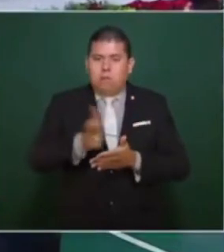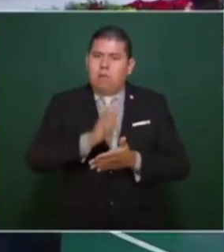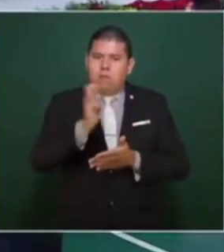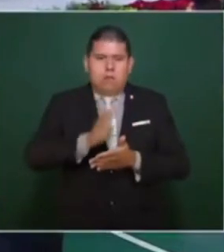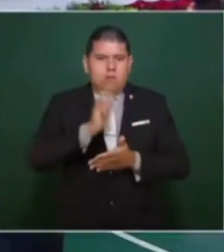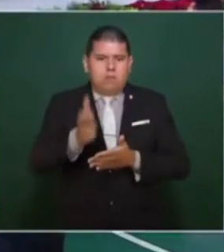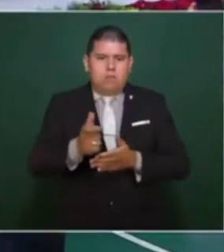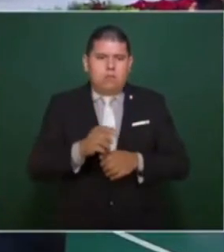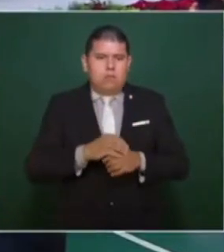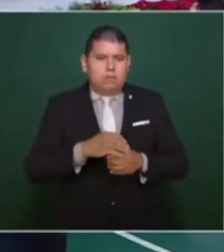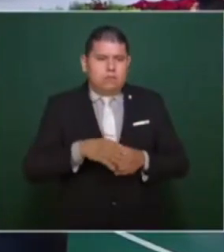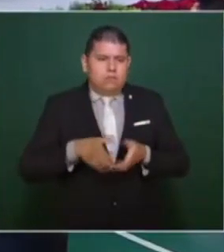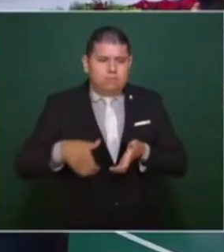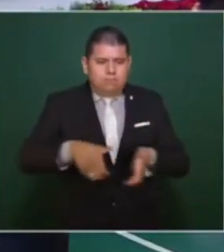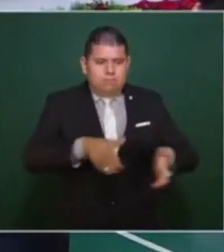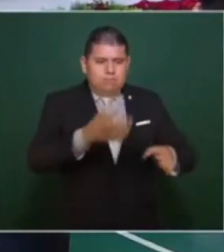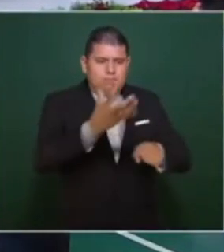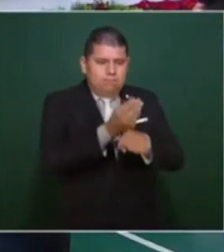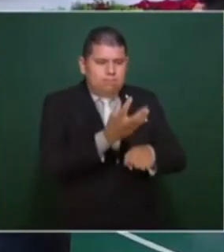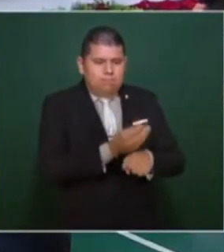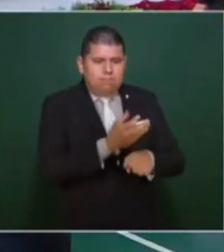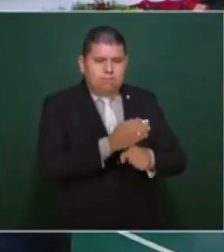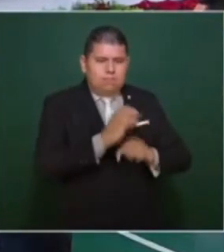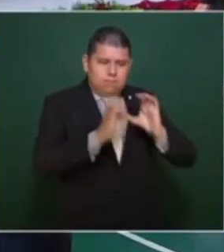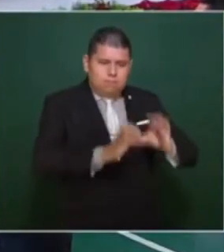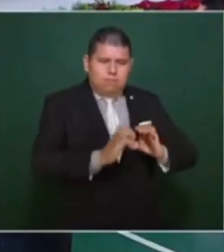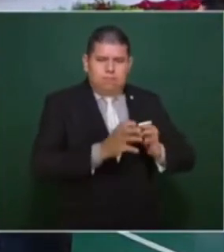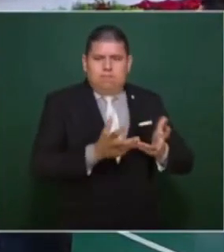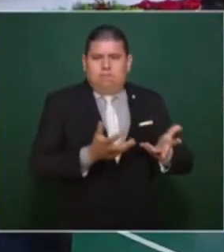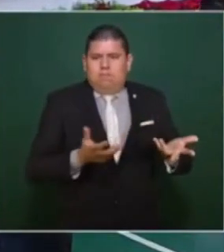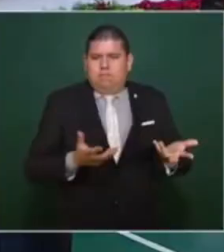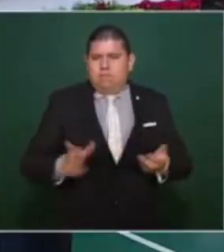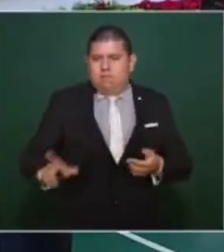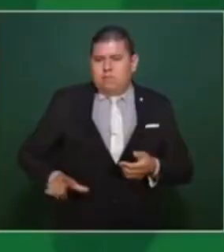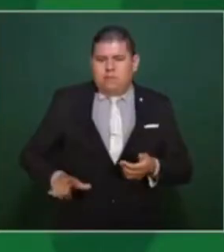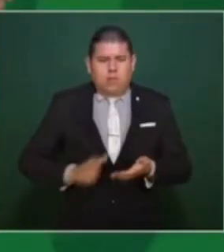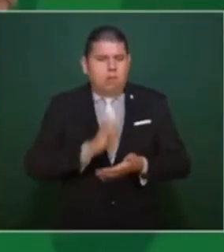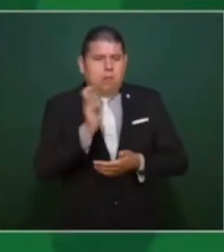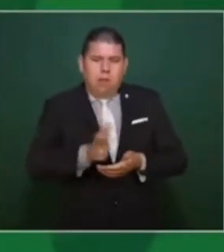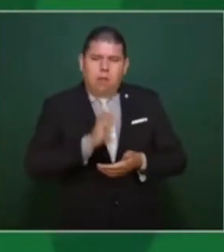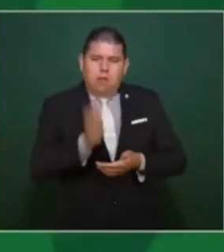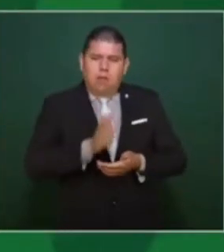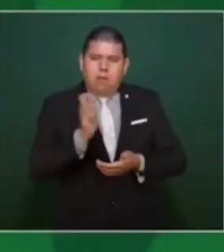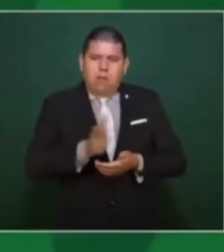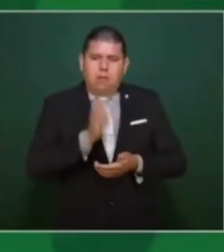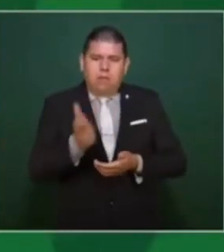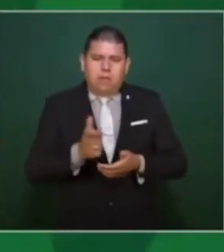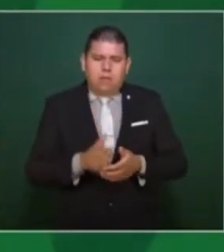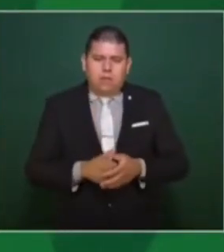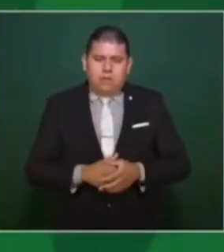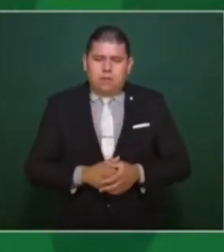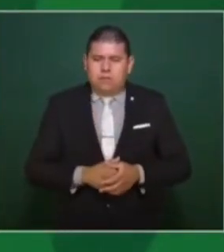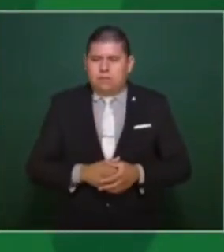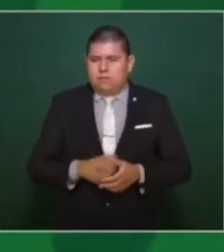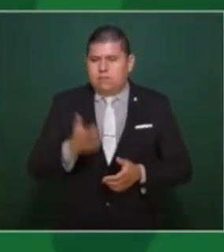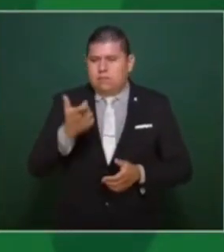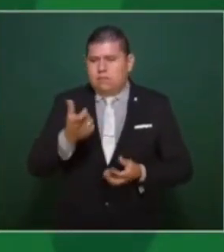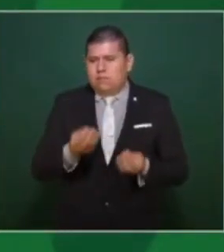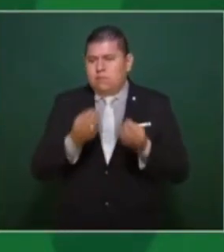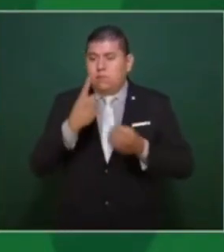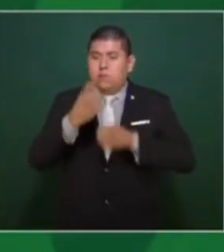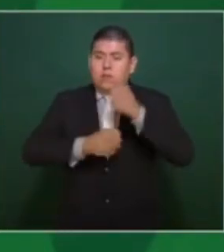para darle mantenimiento a las carreteras y que el gobierno les esté pagando una renta año con